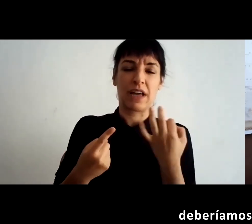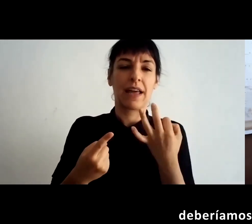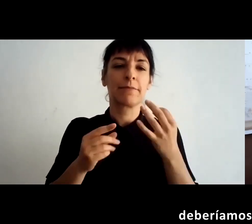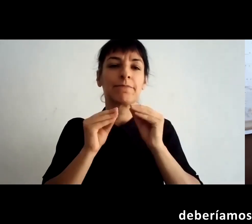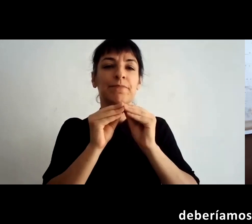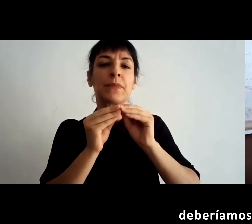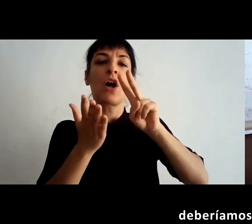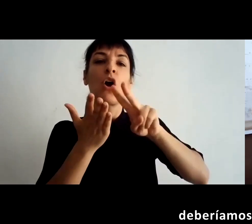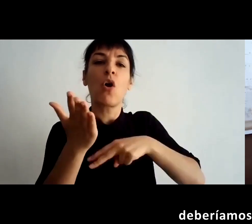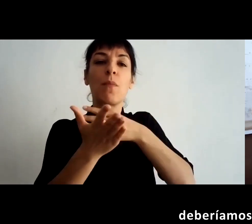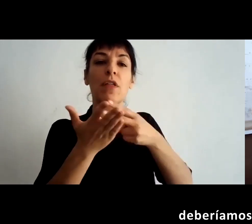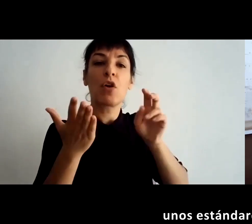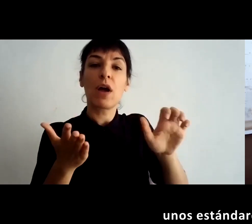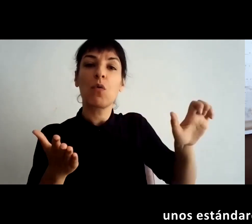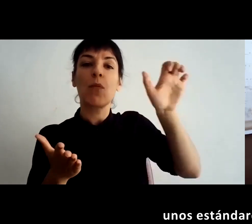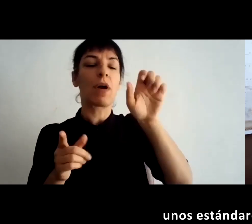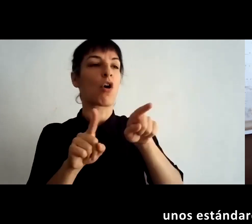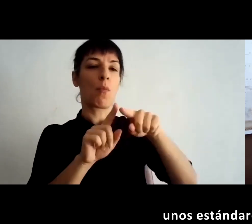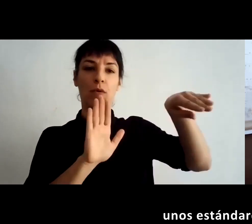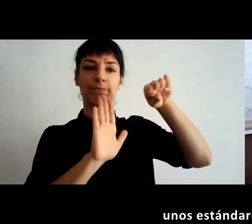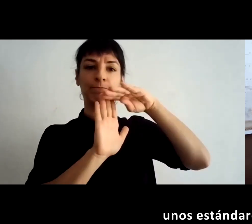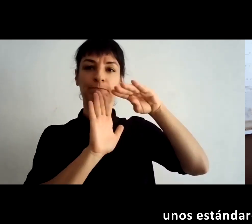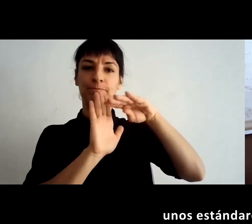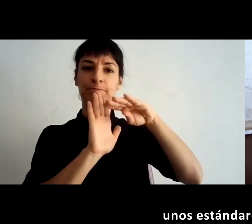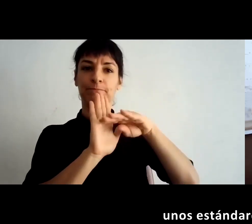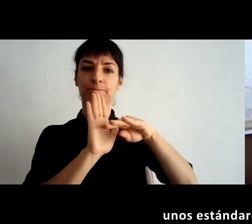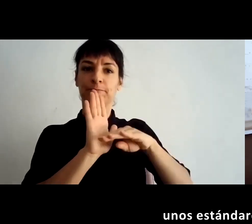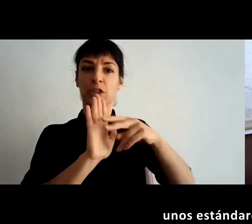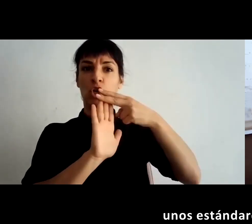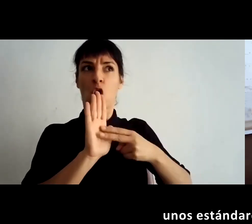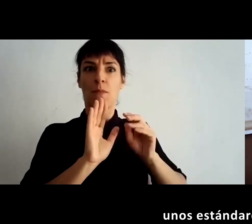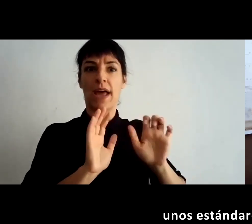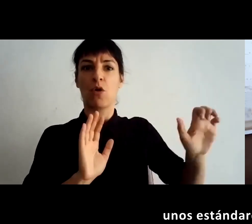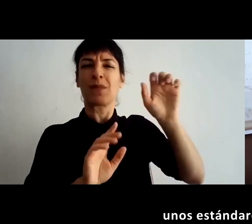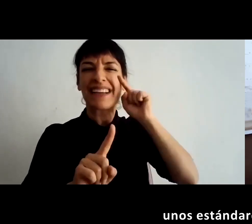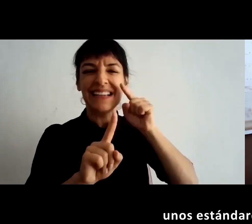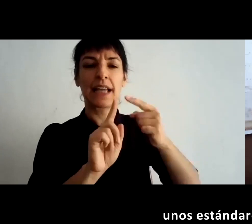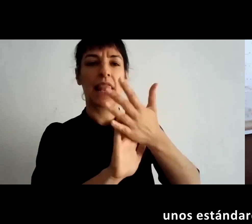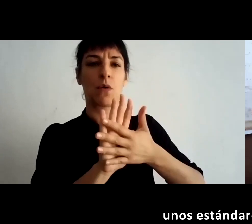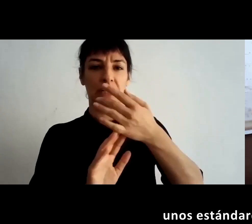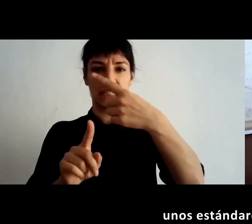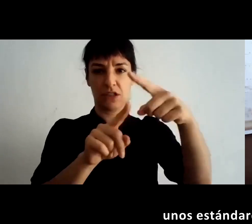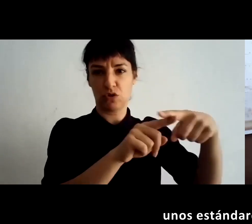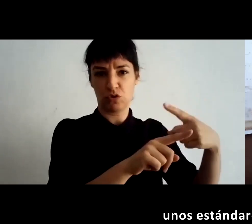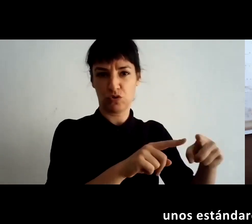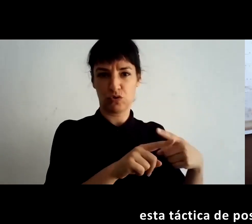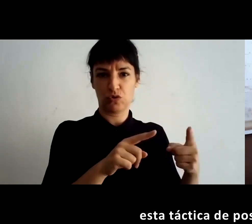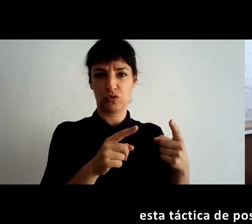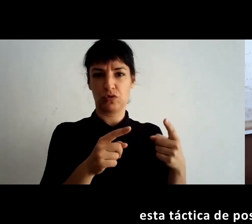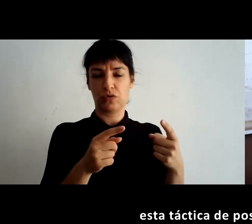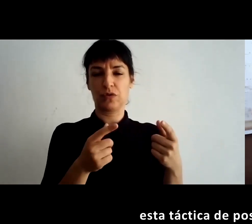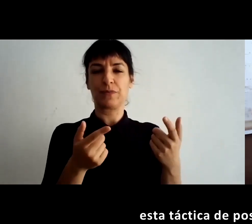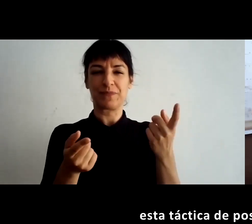una convención europea, unos estándares europeos para lenguas de signos. Es decir, es esta